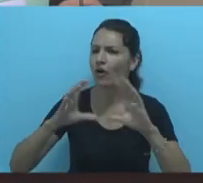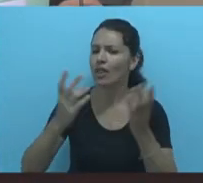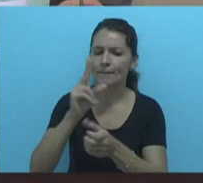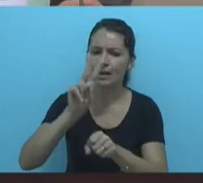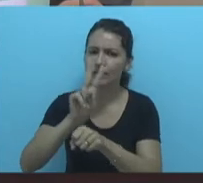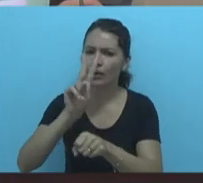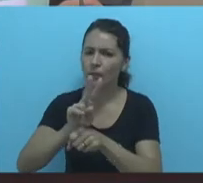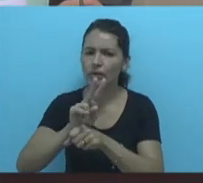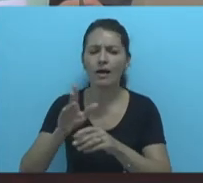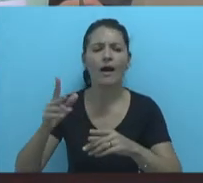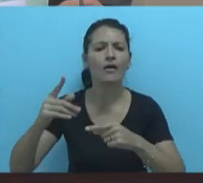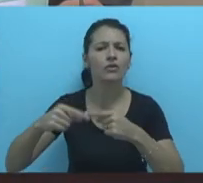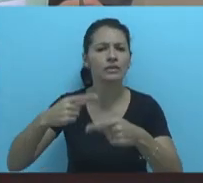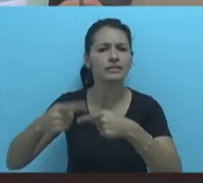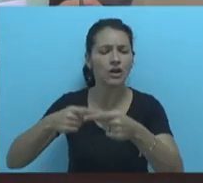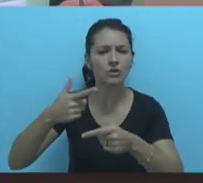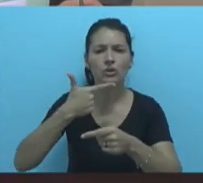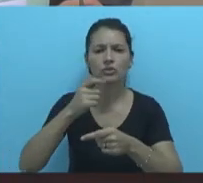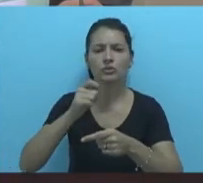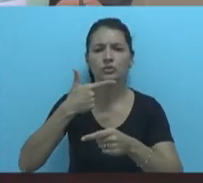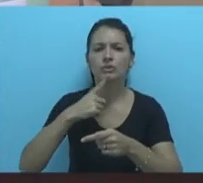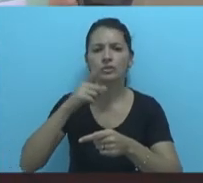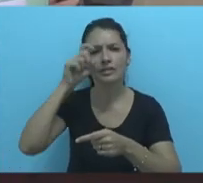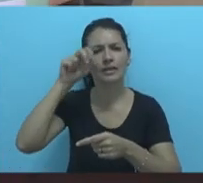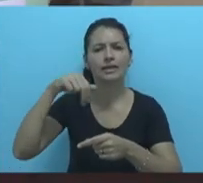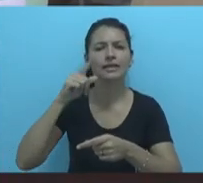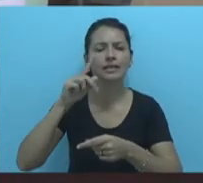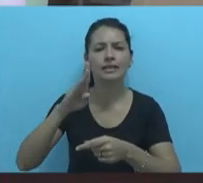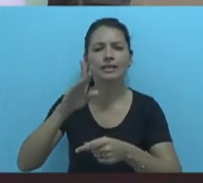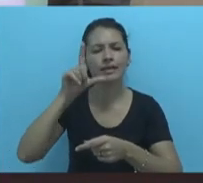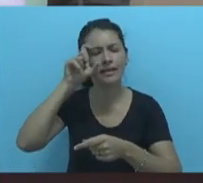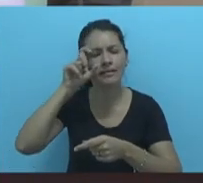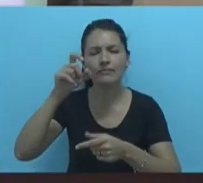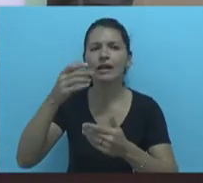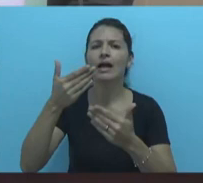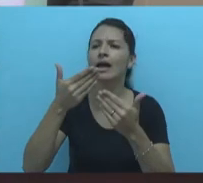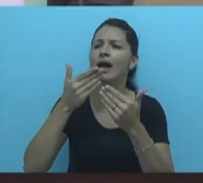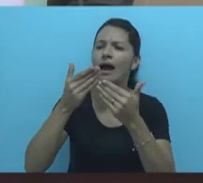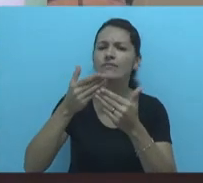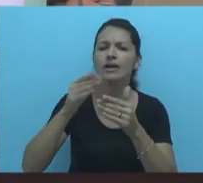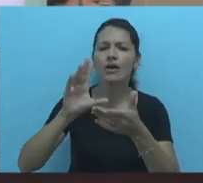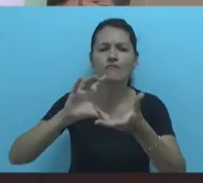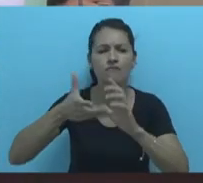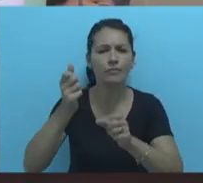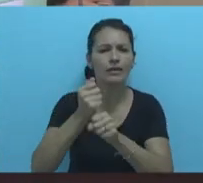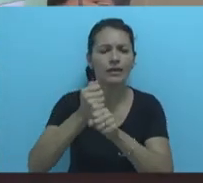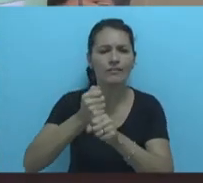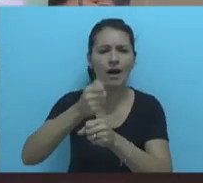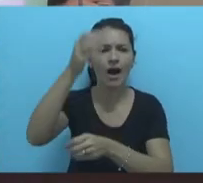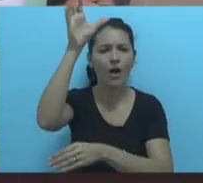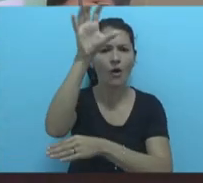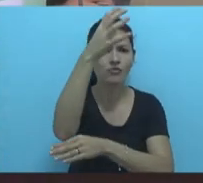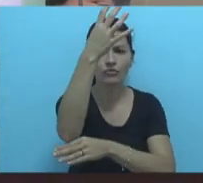sobre el estado de funcionamiento y conservación de la red de faros de conservación cuyas torres brindan datos de geolocalización para